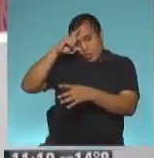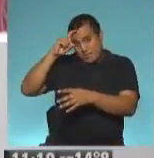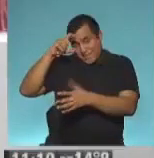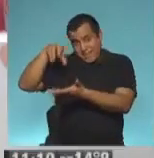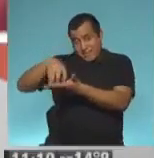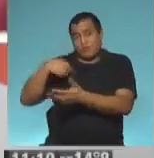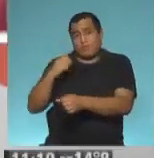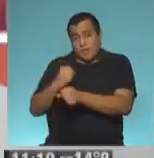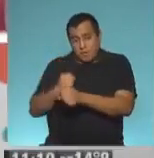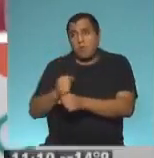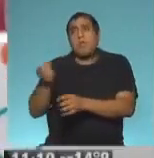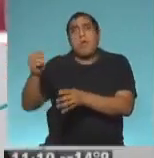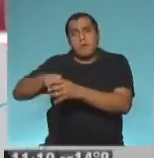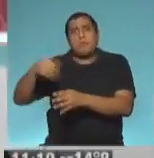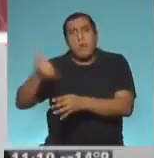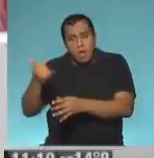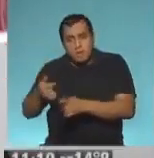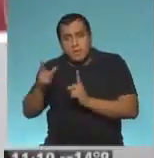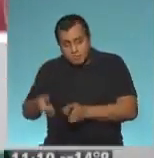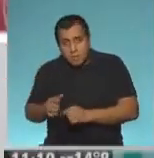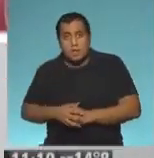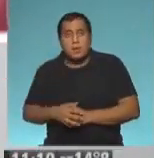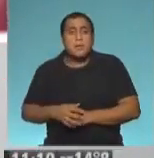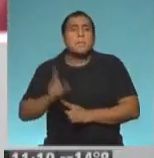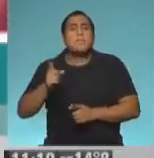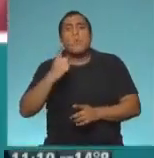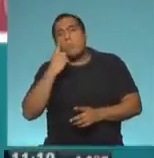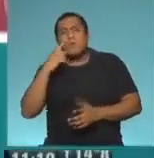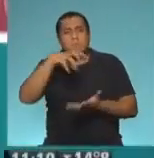ese programa y hay una clínica del desarrollo y varios municipios del Gran Buenos Aires y dentro de